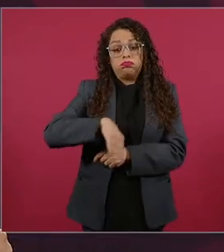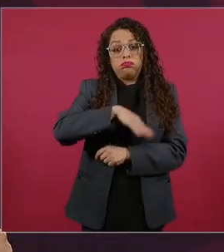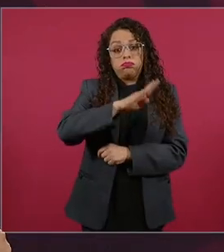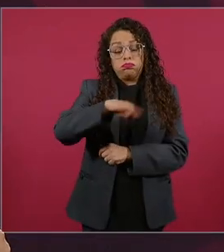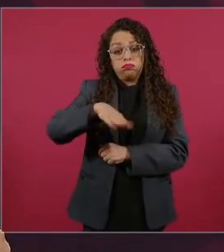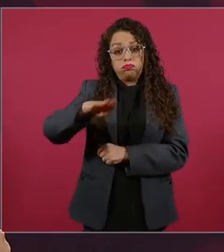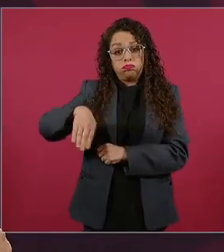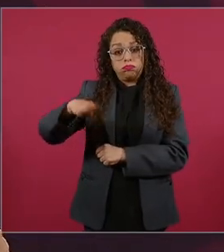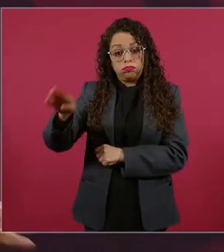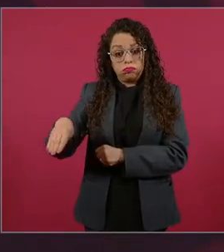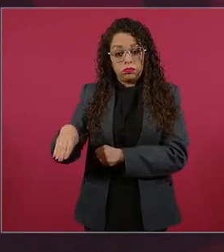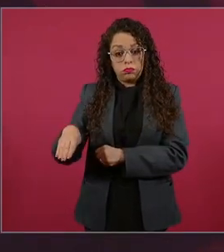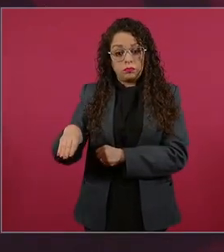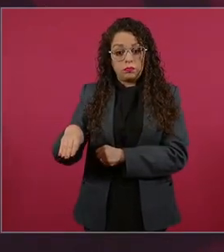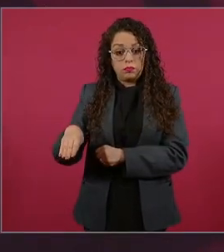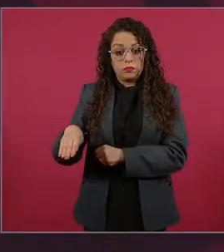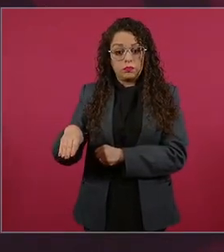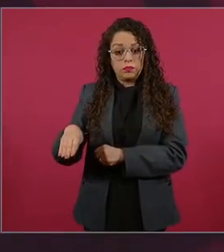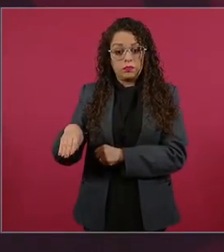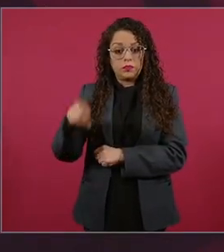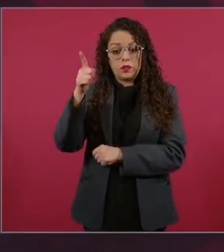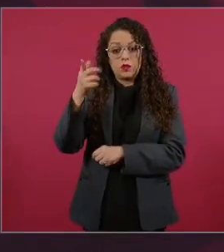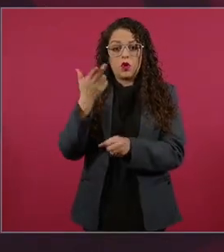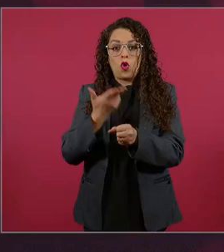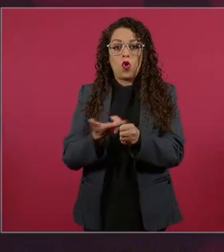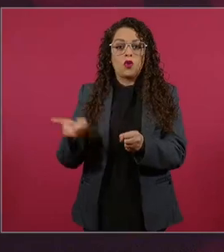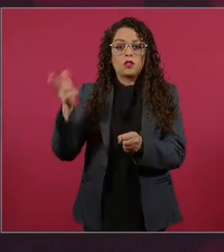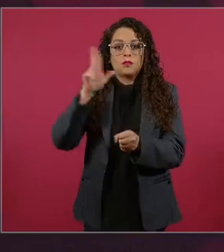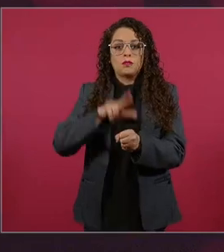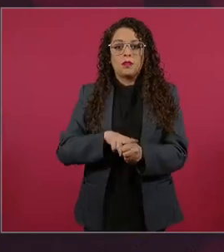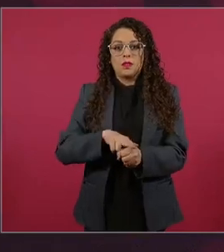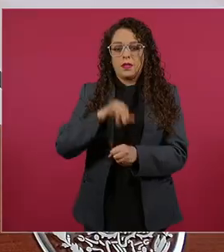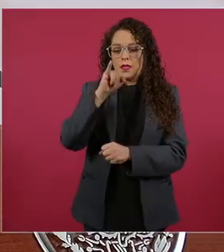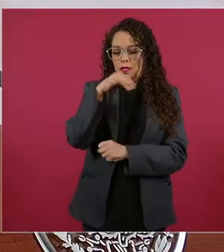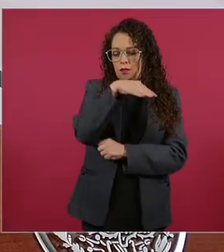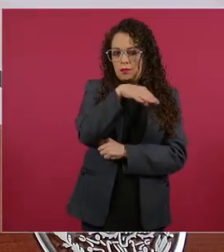inundó todo el hospital del Seguro,